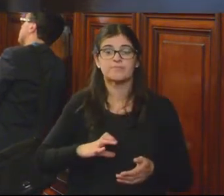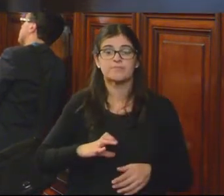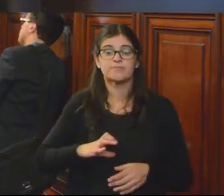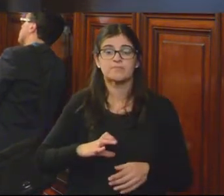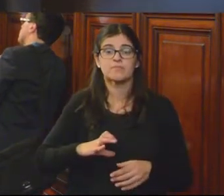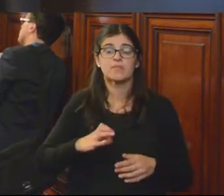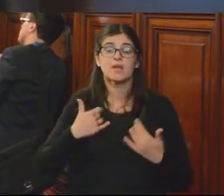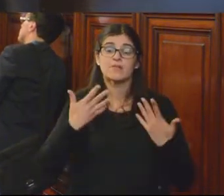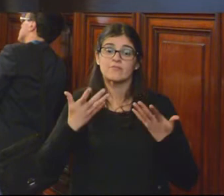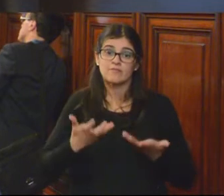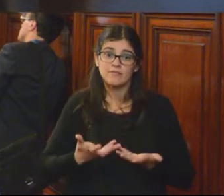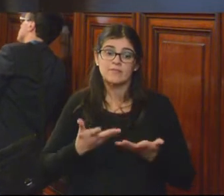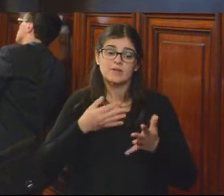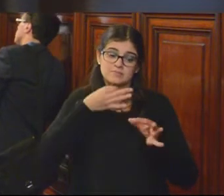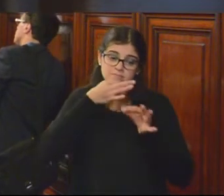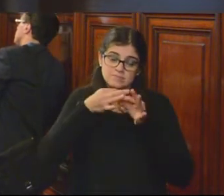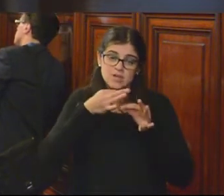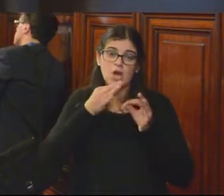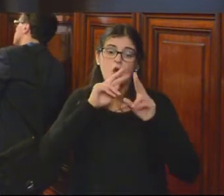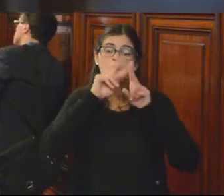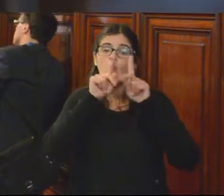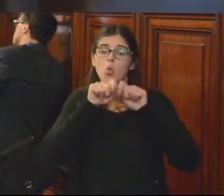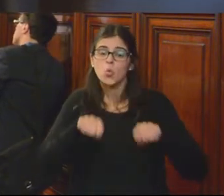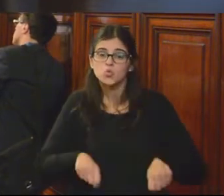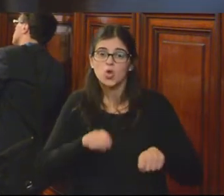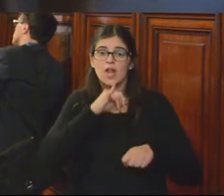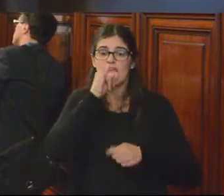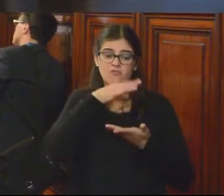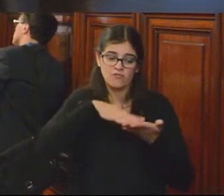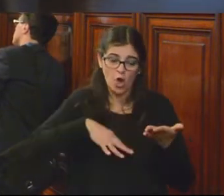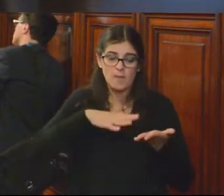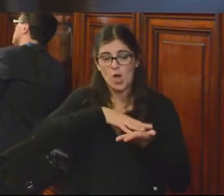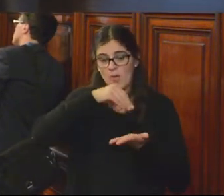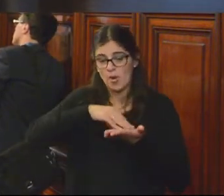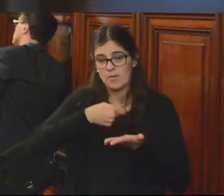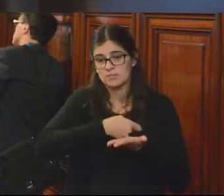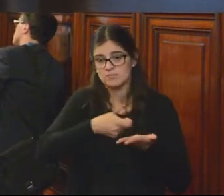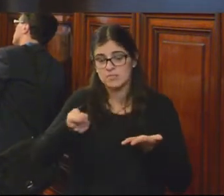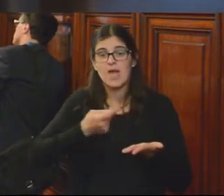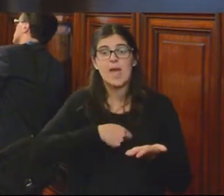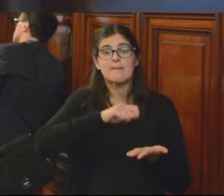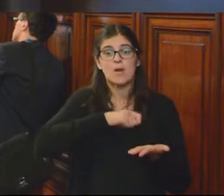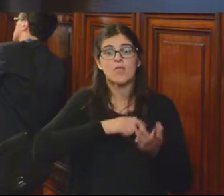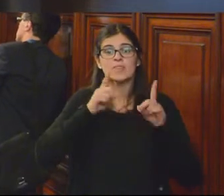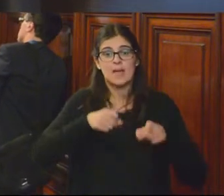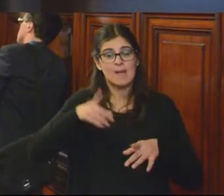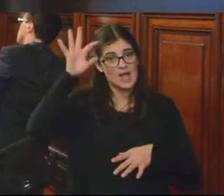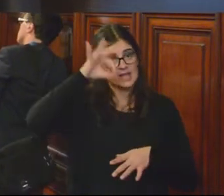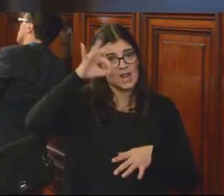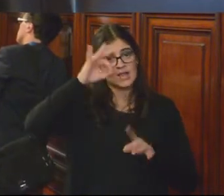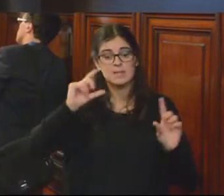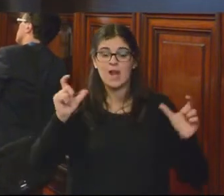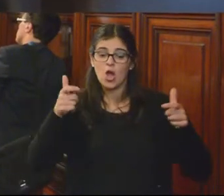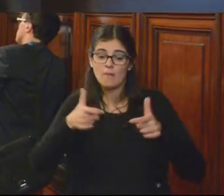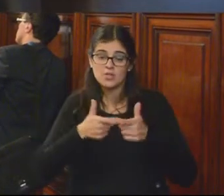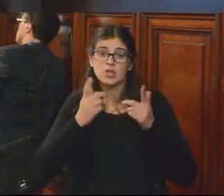Pero sí quisiéramos transmitirles nuestras conclusiones. Yo traje el informe, varias copias, en español y en inglés, para la Comisión, obviamente,